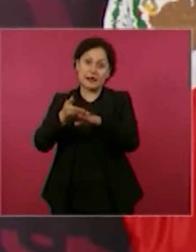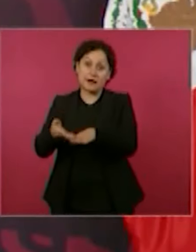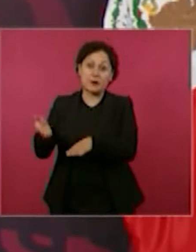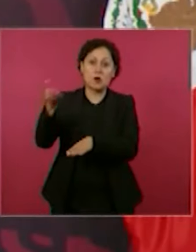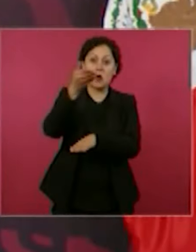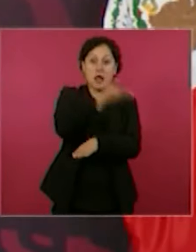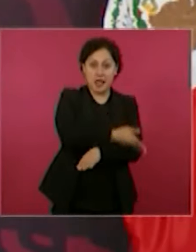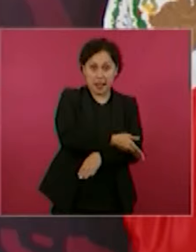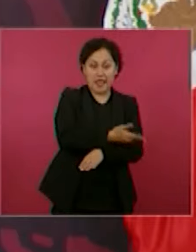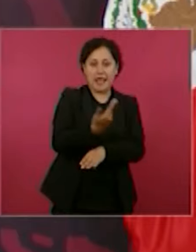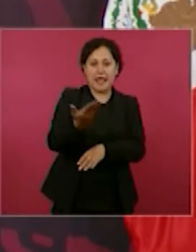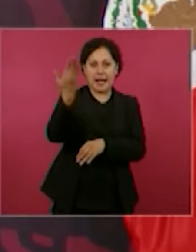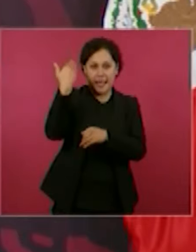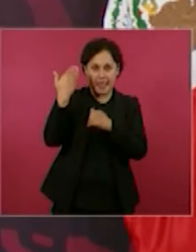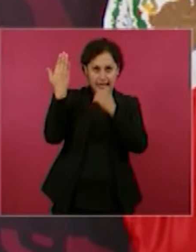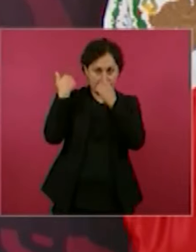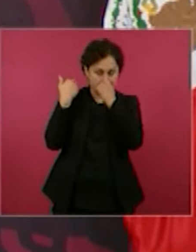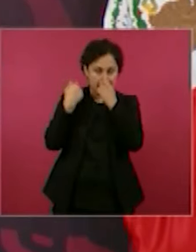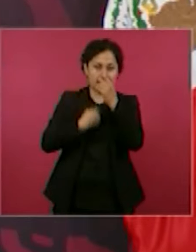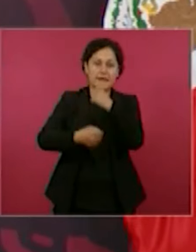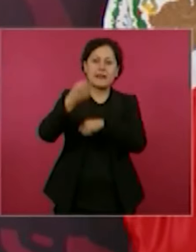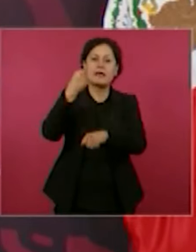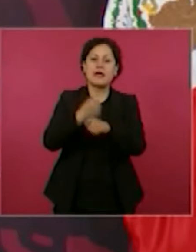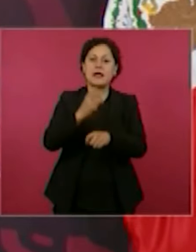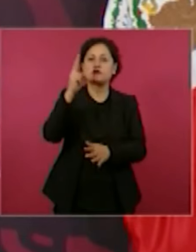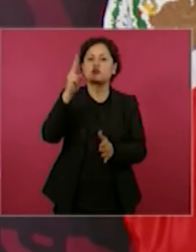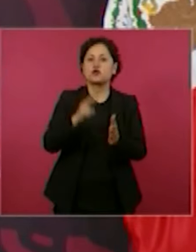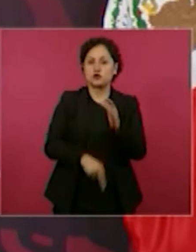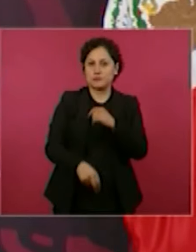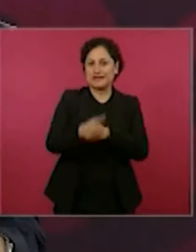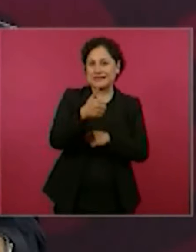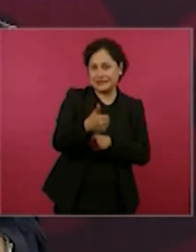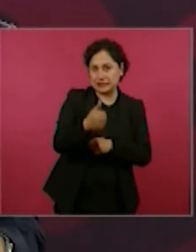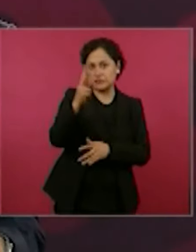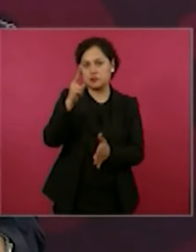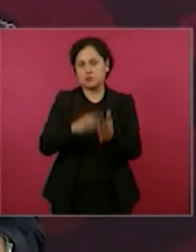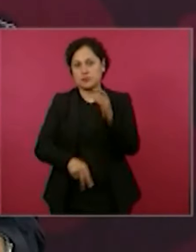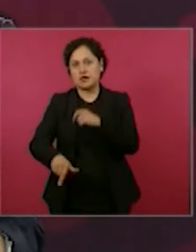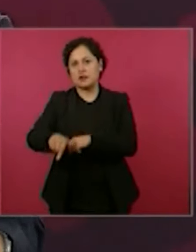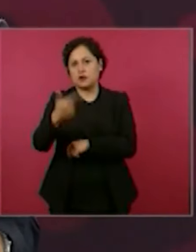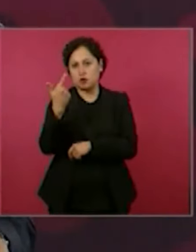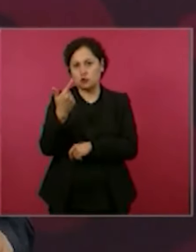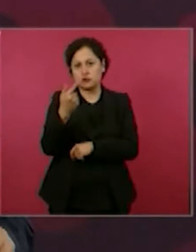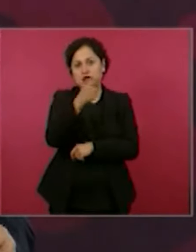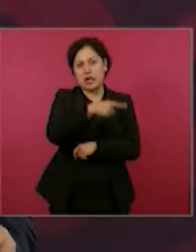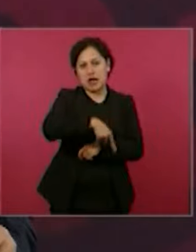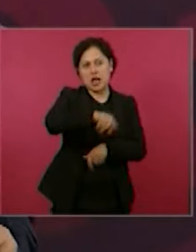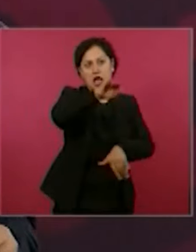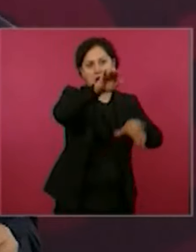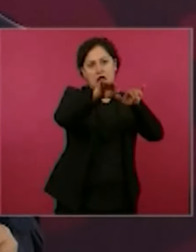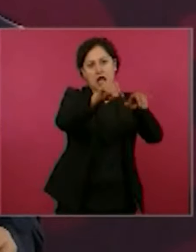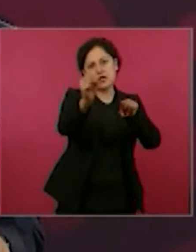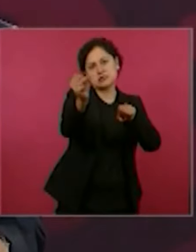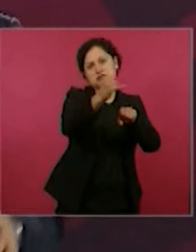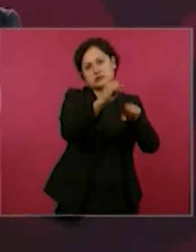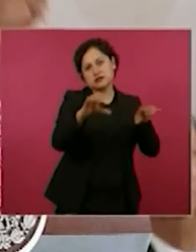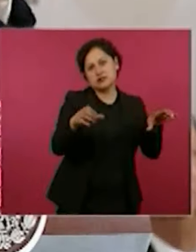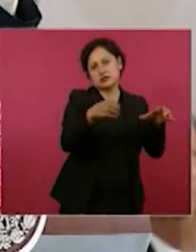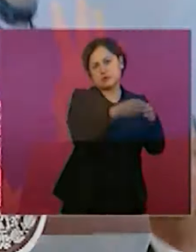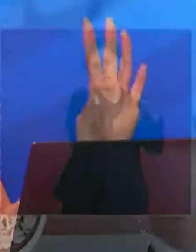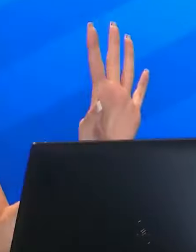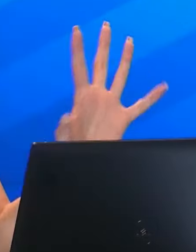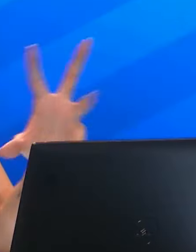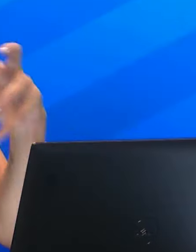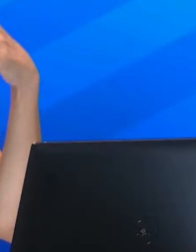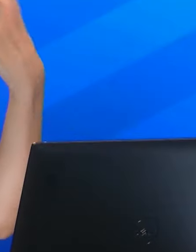electoralmente funciona. Pues, sí, totalmente, bueno, estamos viéndolo. ¿Ves alguna otra? Bueno, la presidencial, pues bueno, quién sabe qué